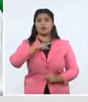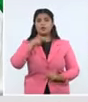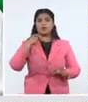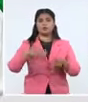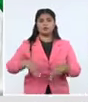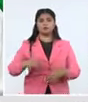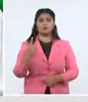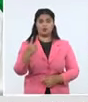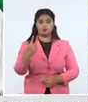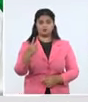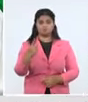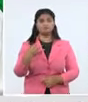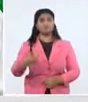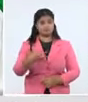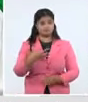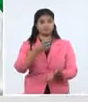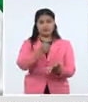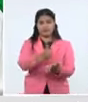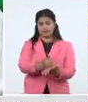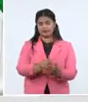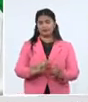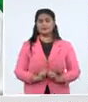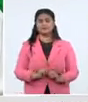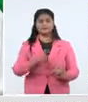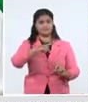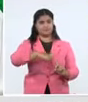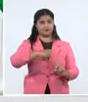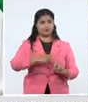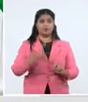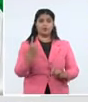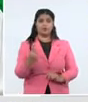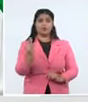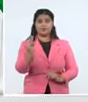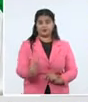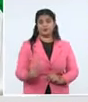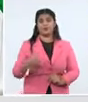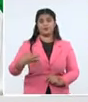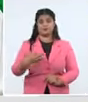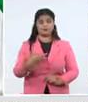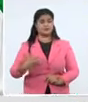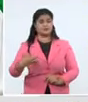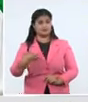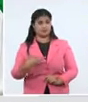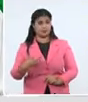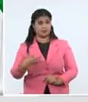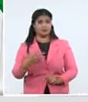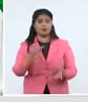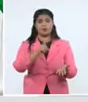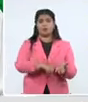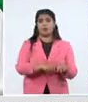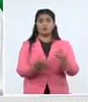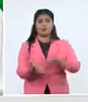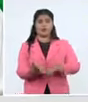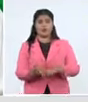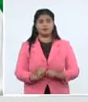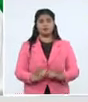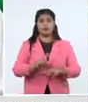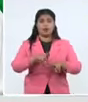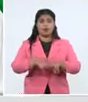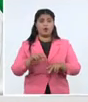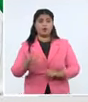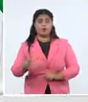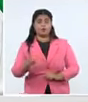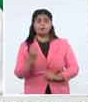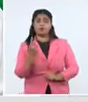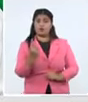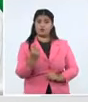Camagüey. En Las Tumbas fallecido con COVID-19 del municipio de Puerto Padre. En Holguín del